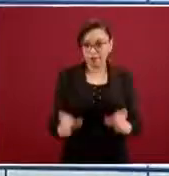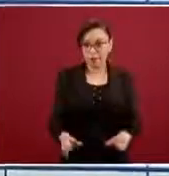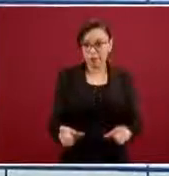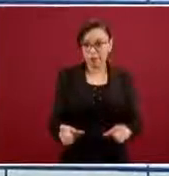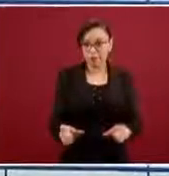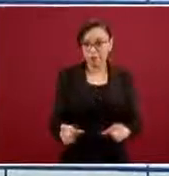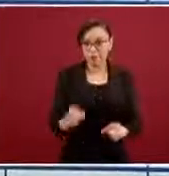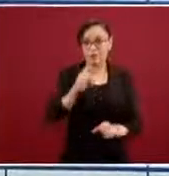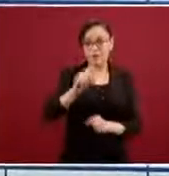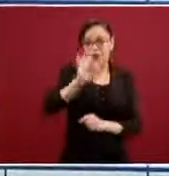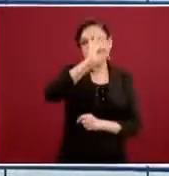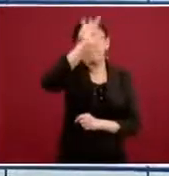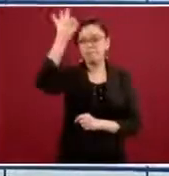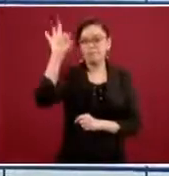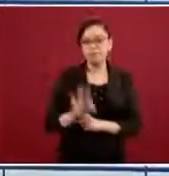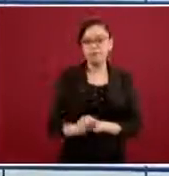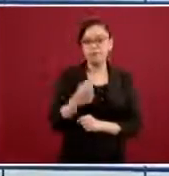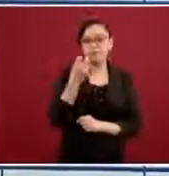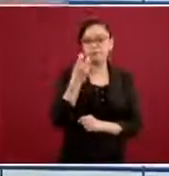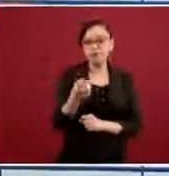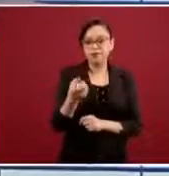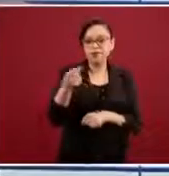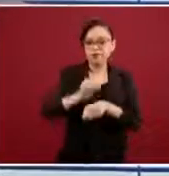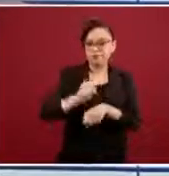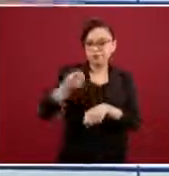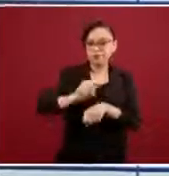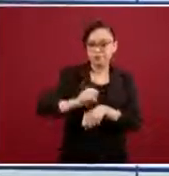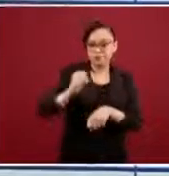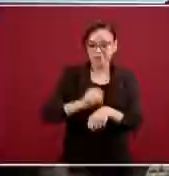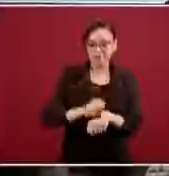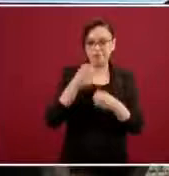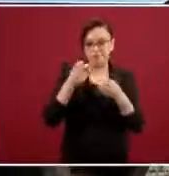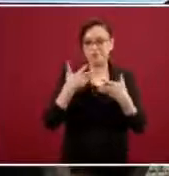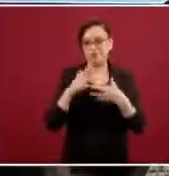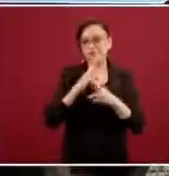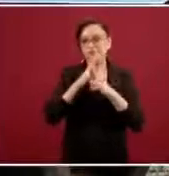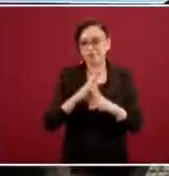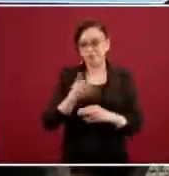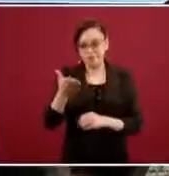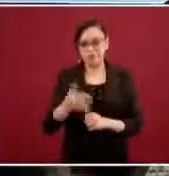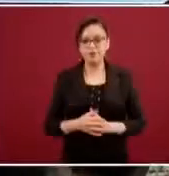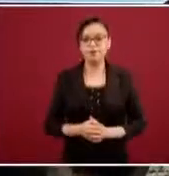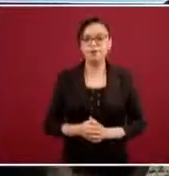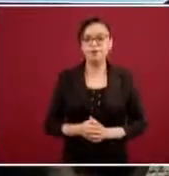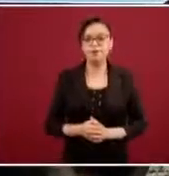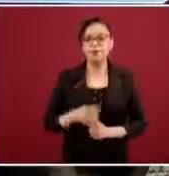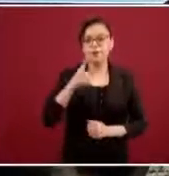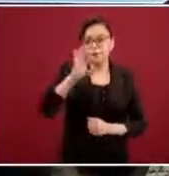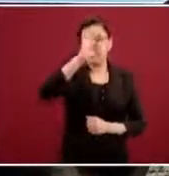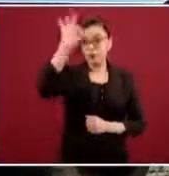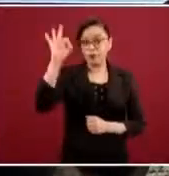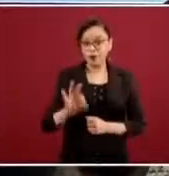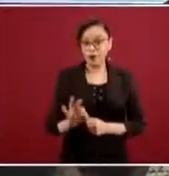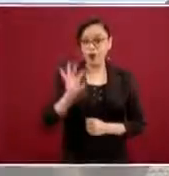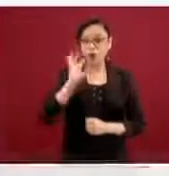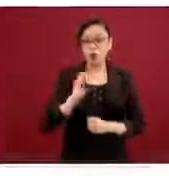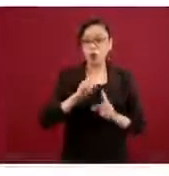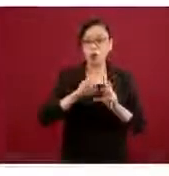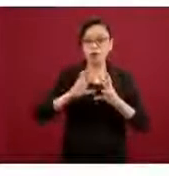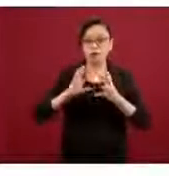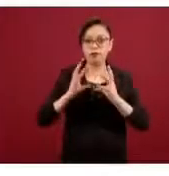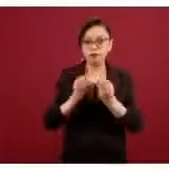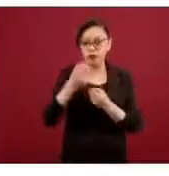este porcentaje, semana por semana. Y este es el porcentaje o proporción de enfermedad